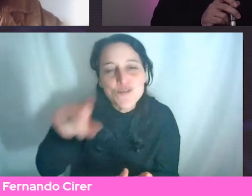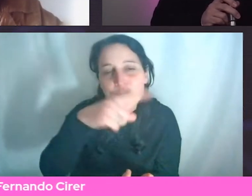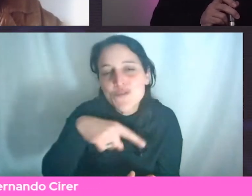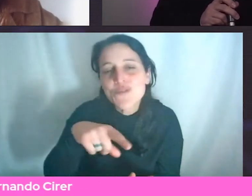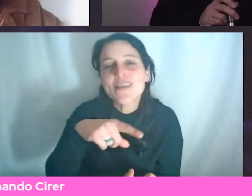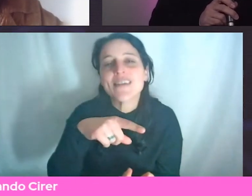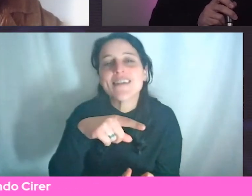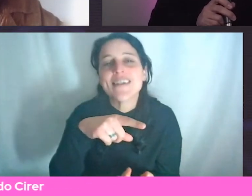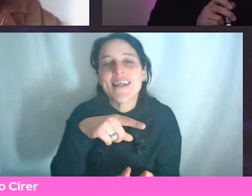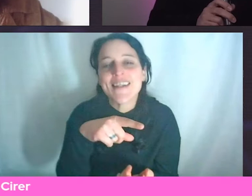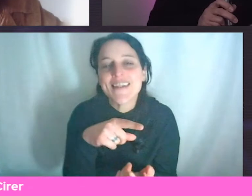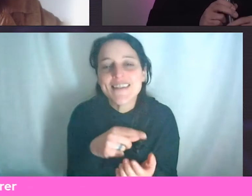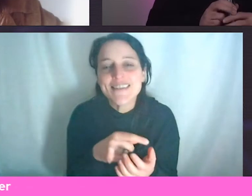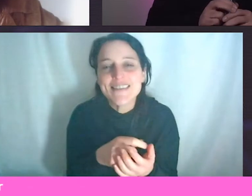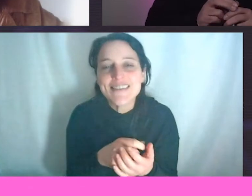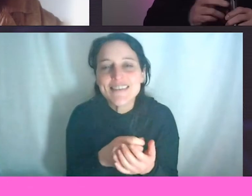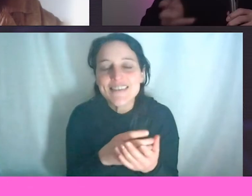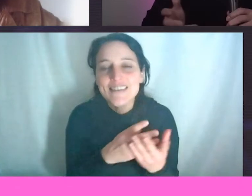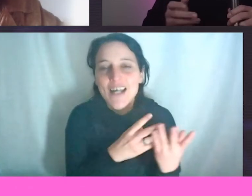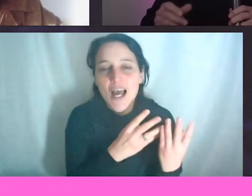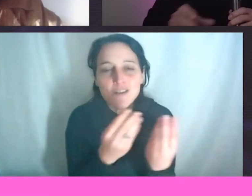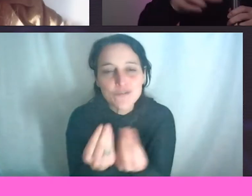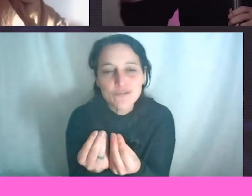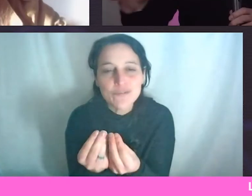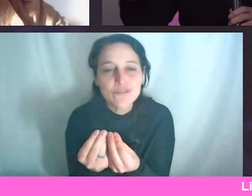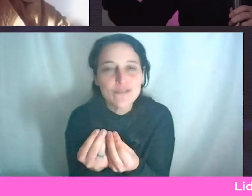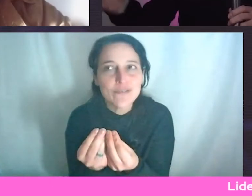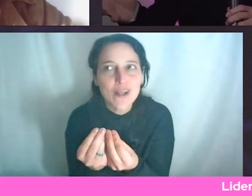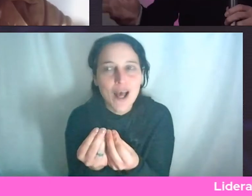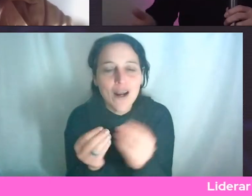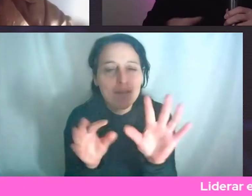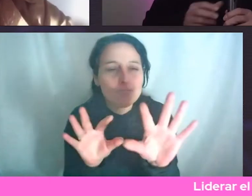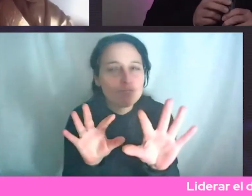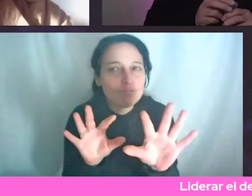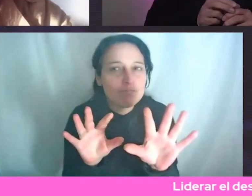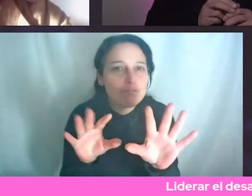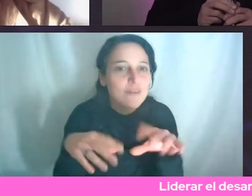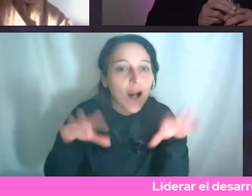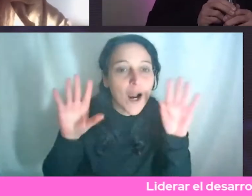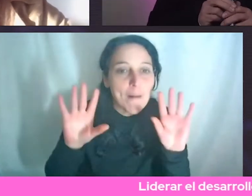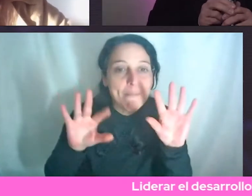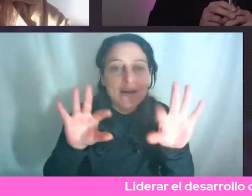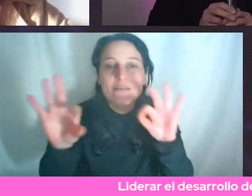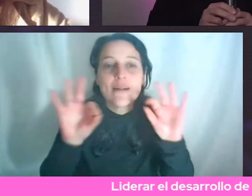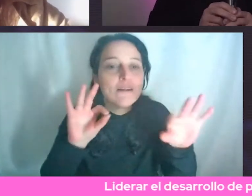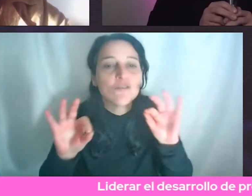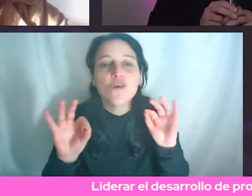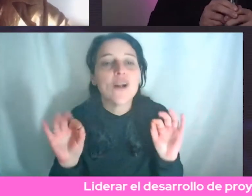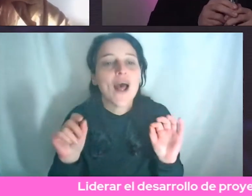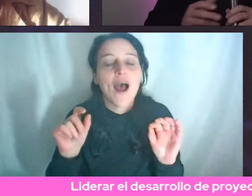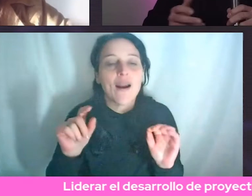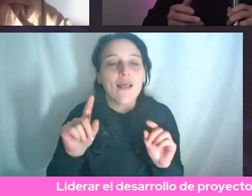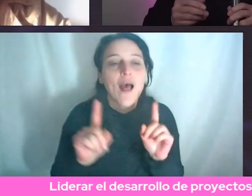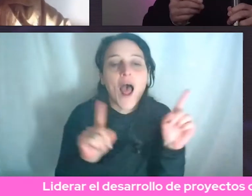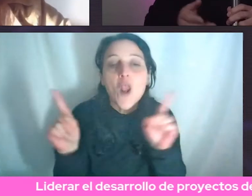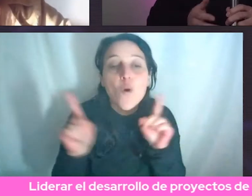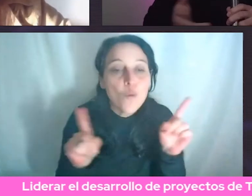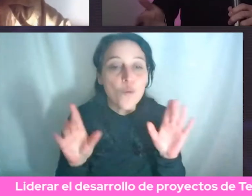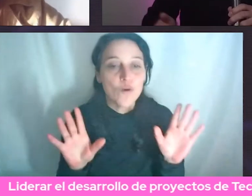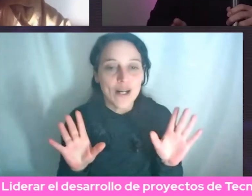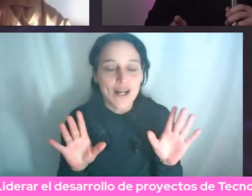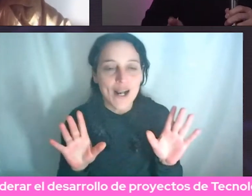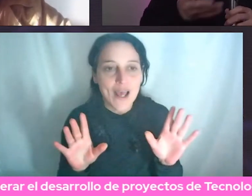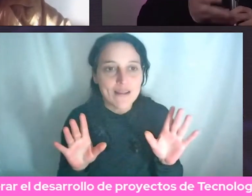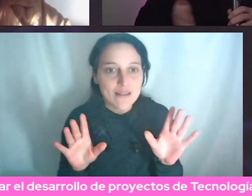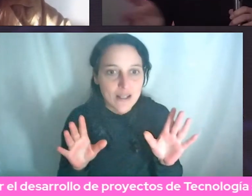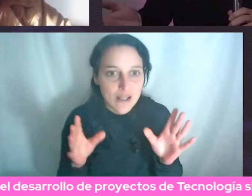a, no sé, quizás seleccionar algunas ideas y llevarlas adelante, ¿no? Y decir, bueno,